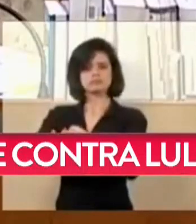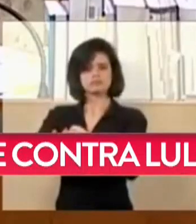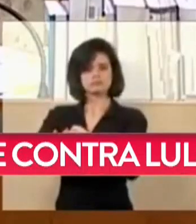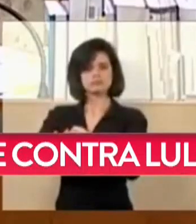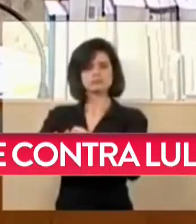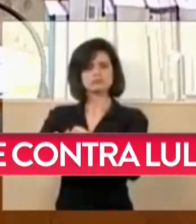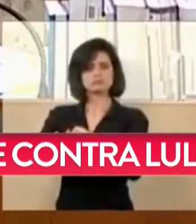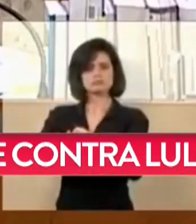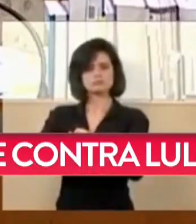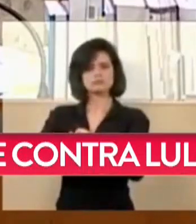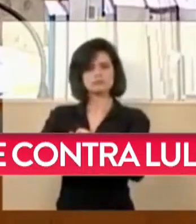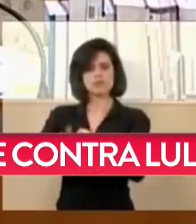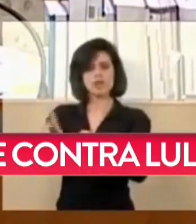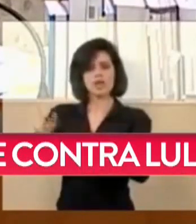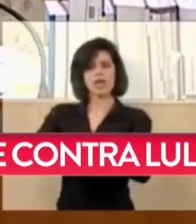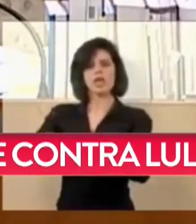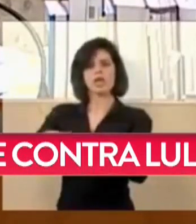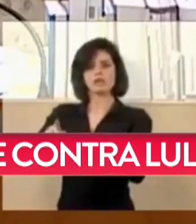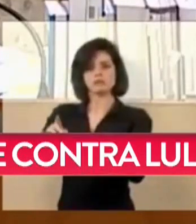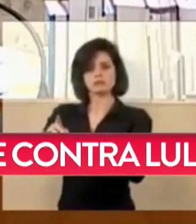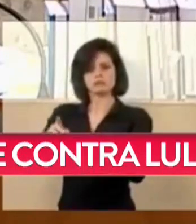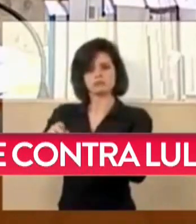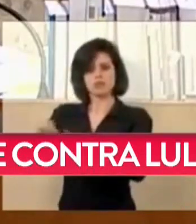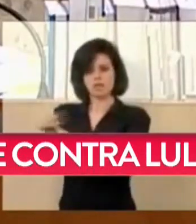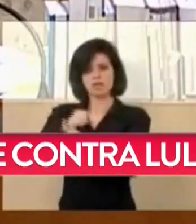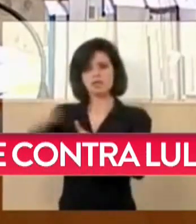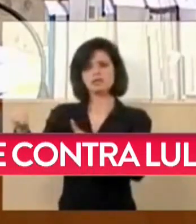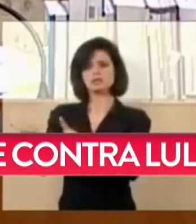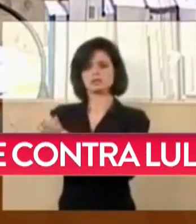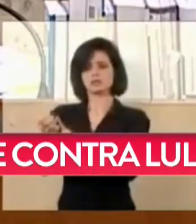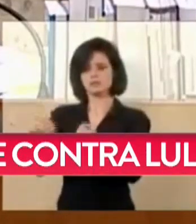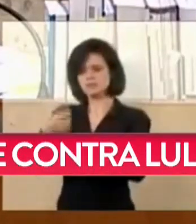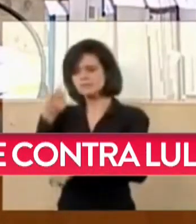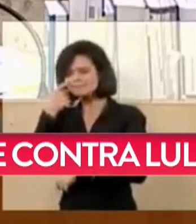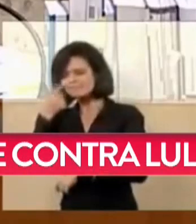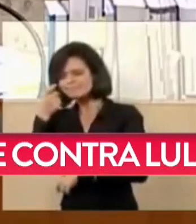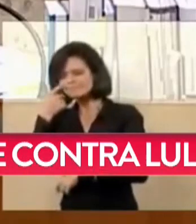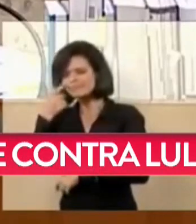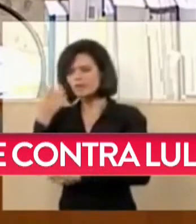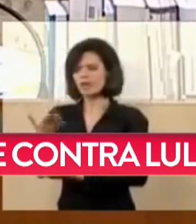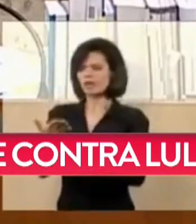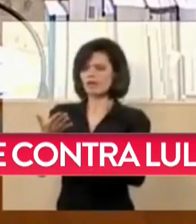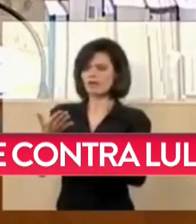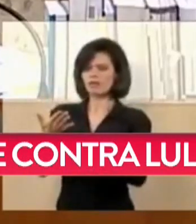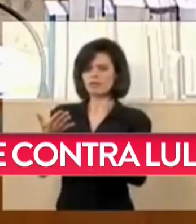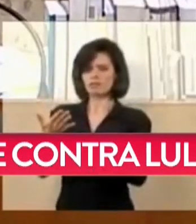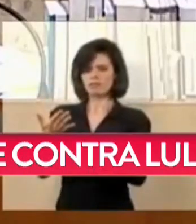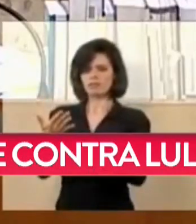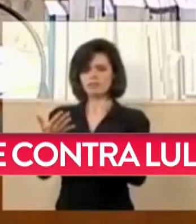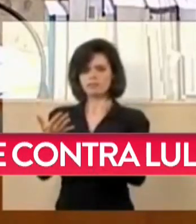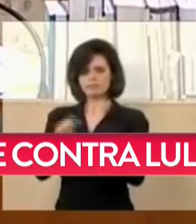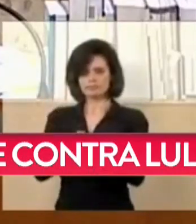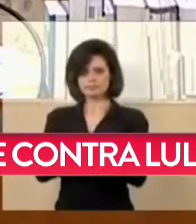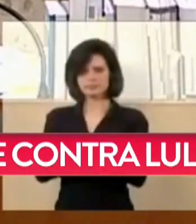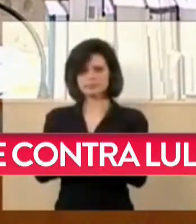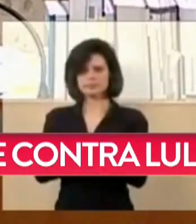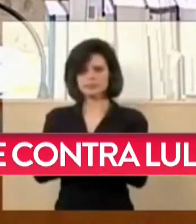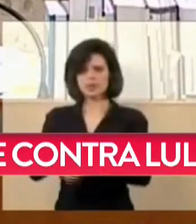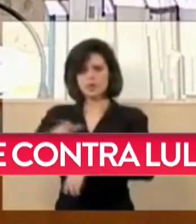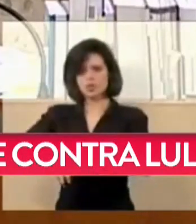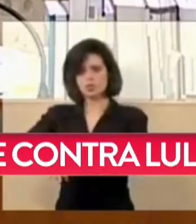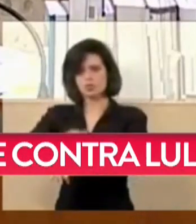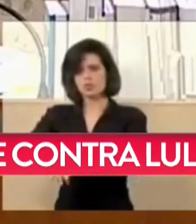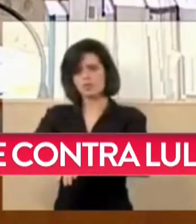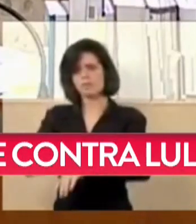sociedad en un determinado momento probablemente valle de mismo en condiciones mucho mayores lo que las